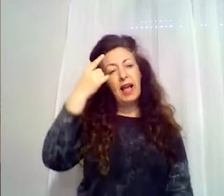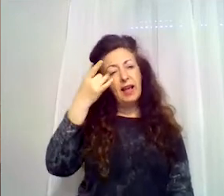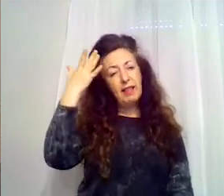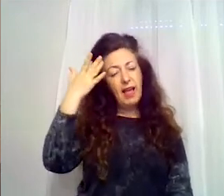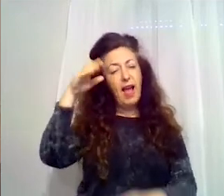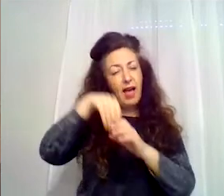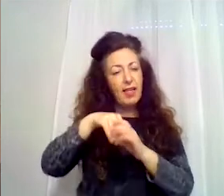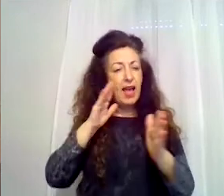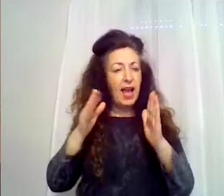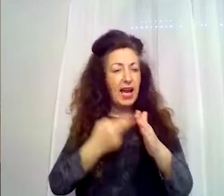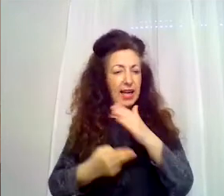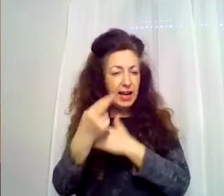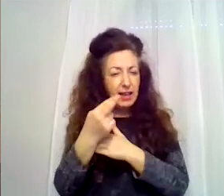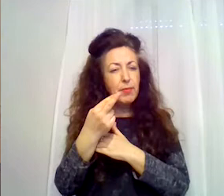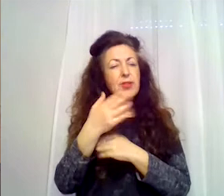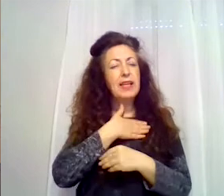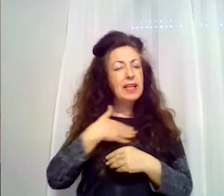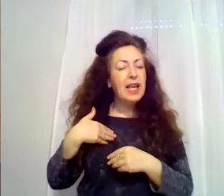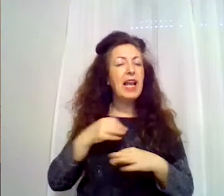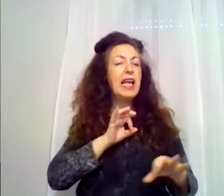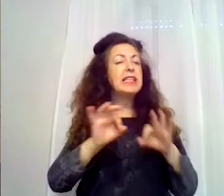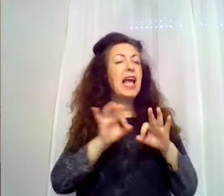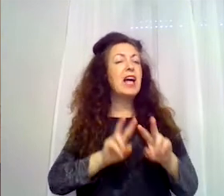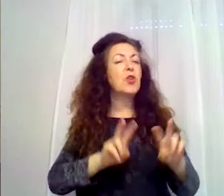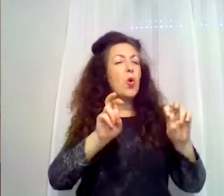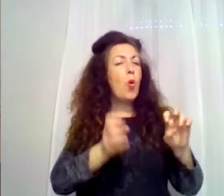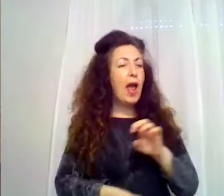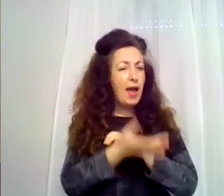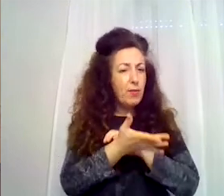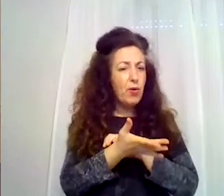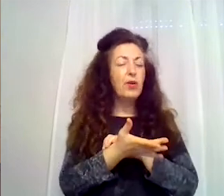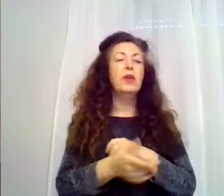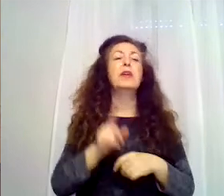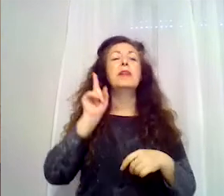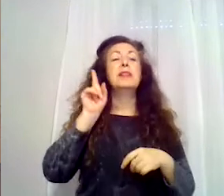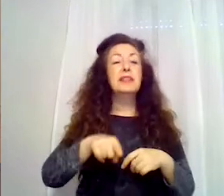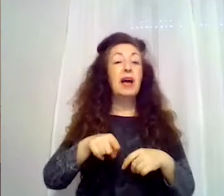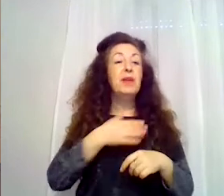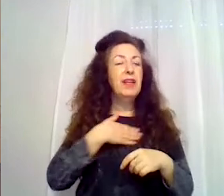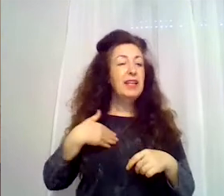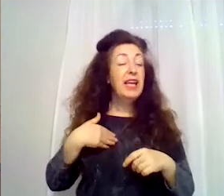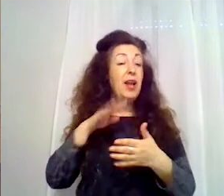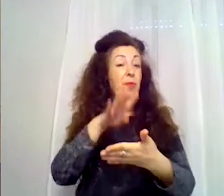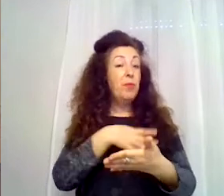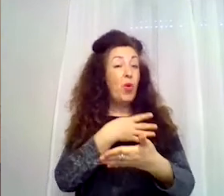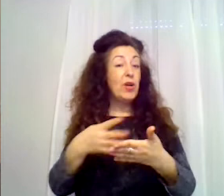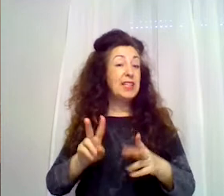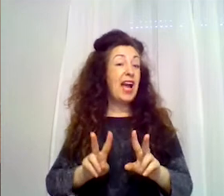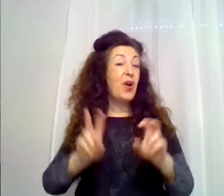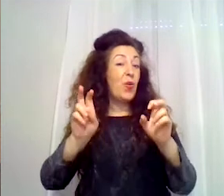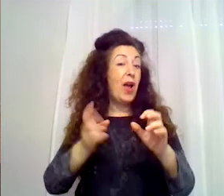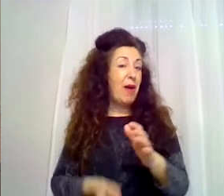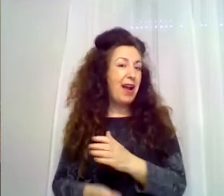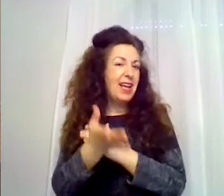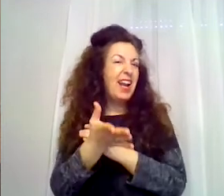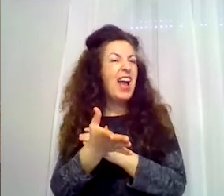de teatro donde probablemente habría mucho ruido y que hoy nos disgustarían enormemente, porque igual había una señora que tenía una gallina en un